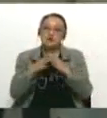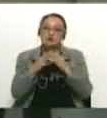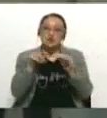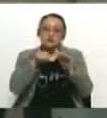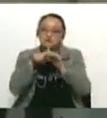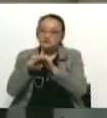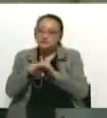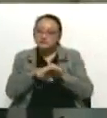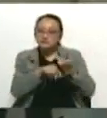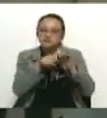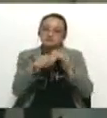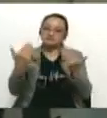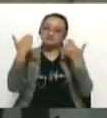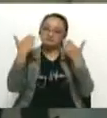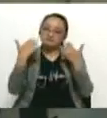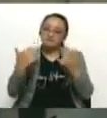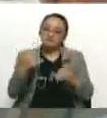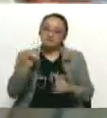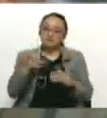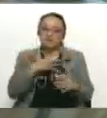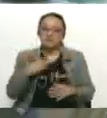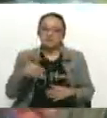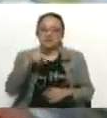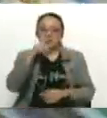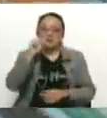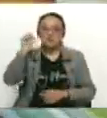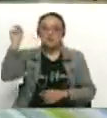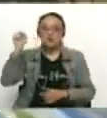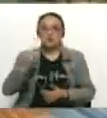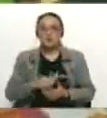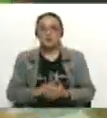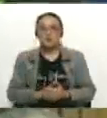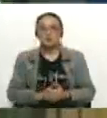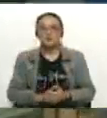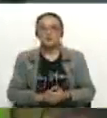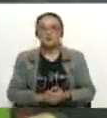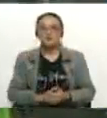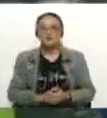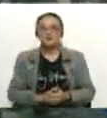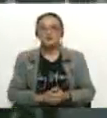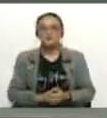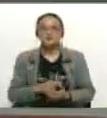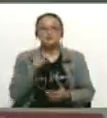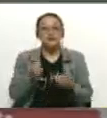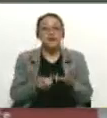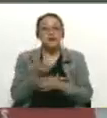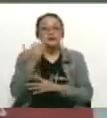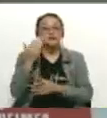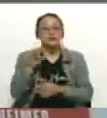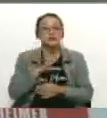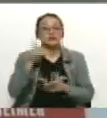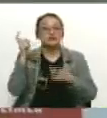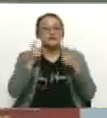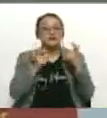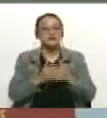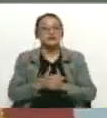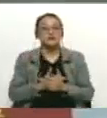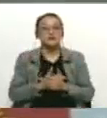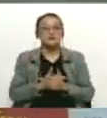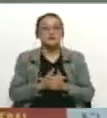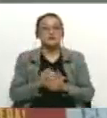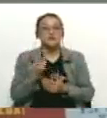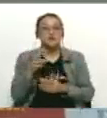rincones, como nos ha instruido nuestro presidente Nicolás Maduro Moros. Es una creación del comandante Chávez. Esta es la